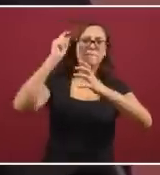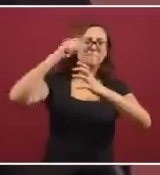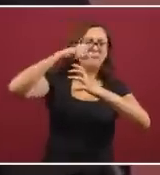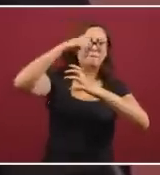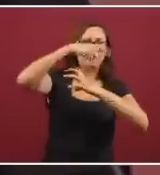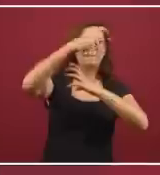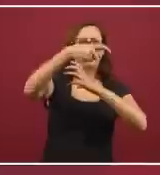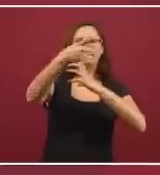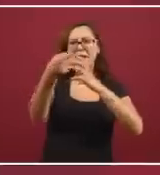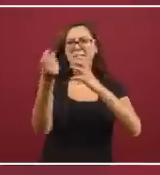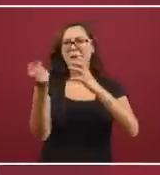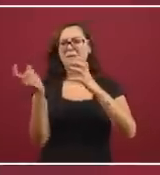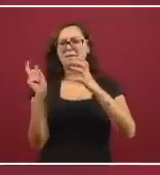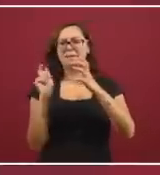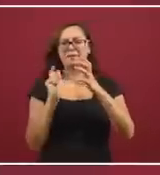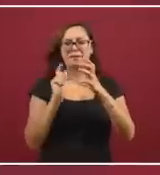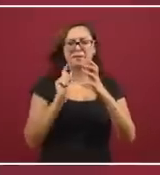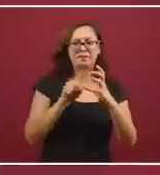mundo